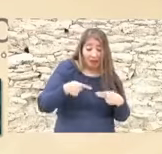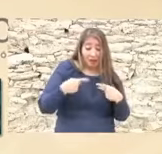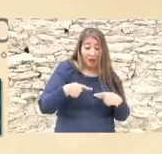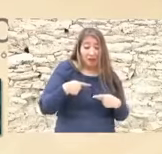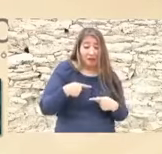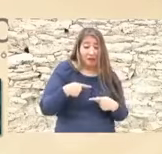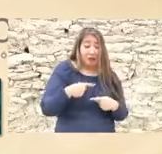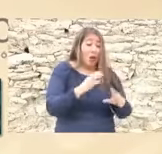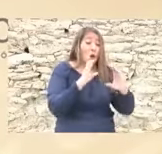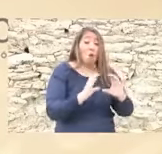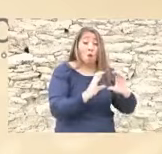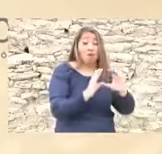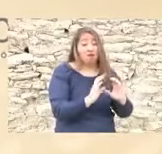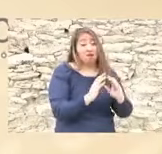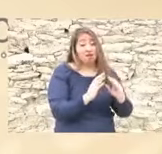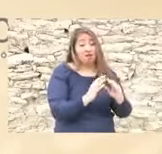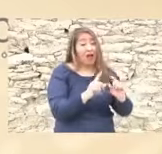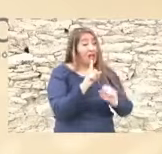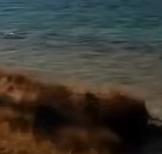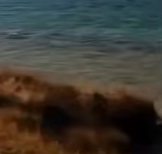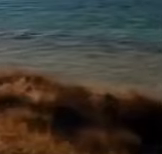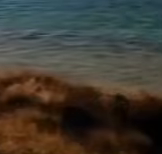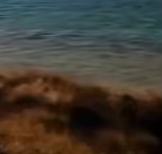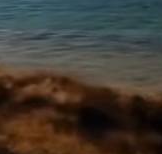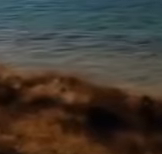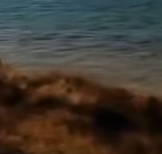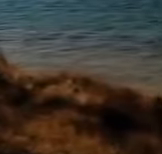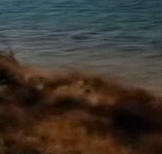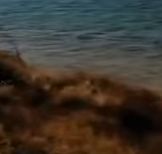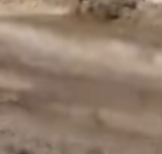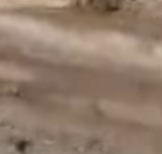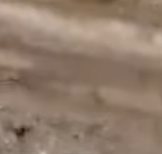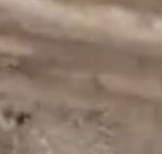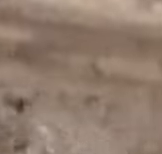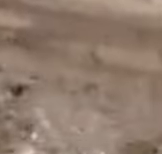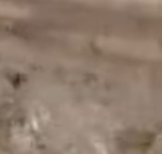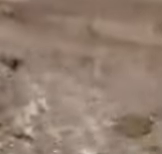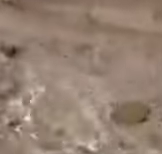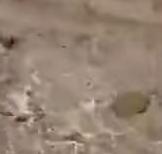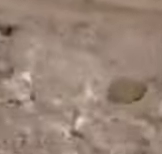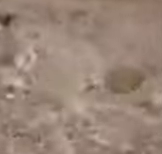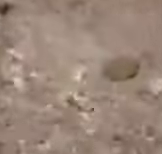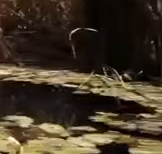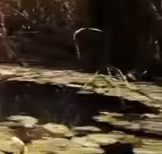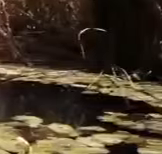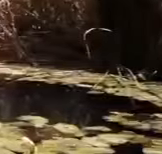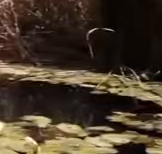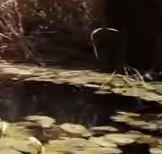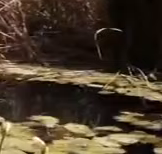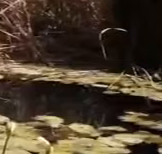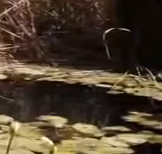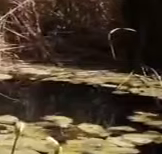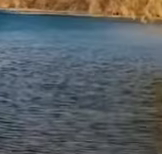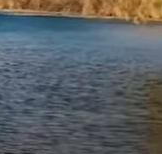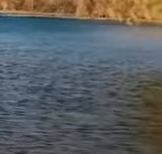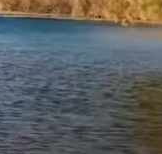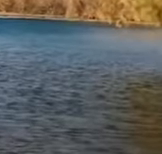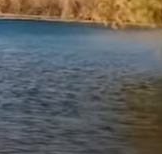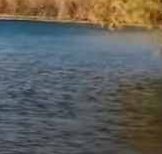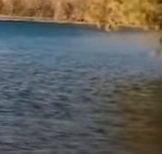de cuidar el agua, de conservar el agua, de manejar racionalmente el